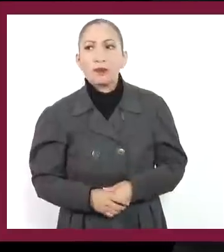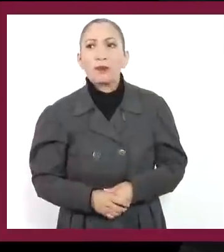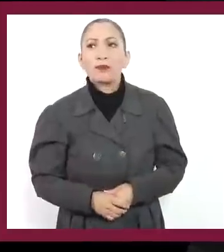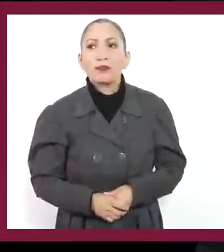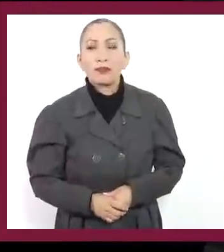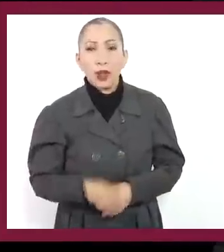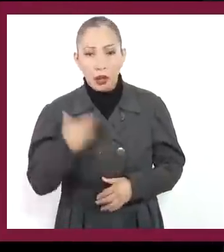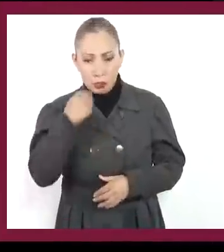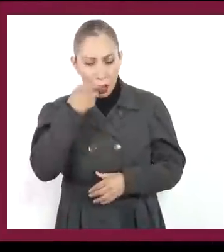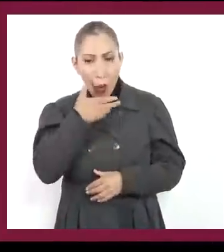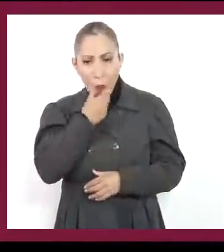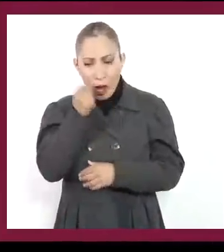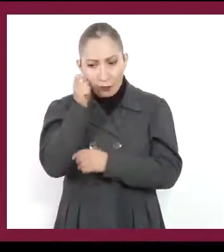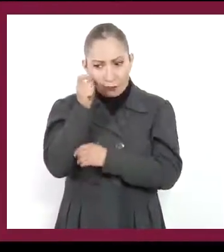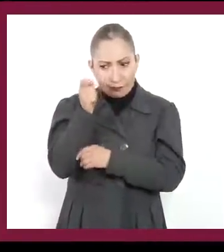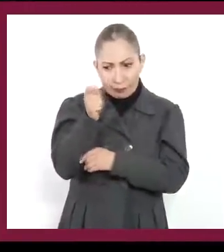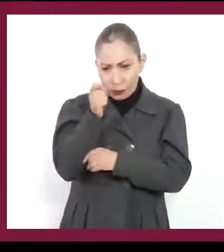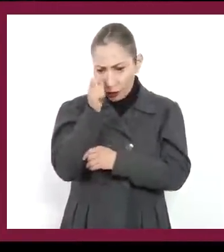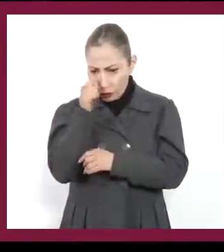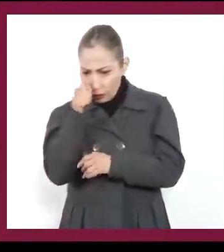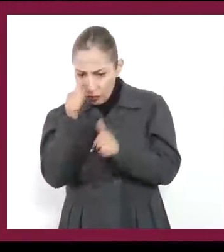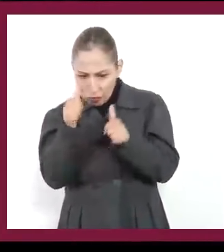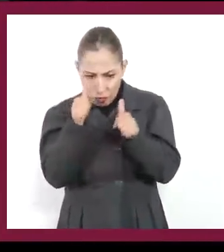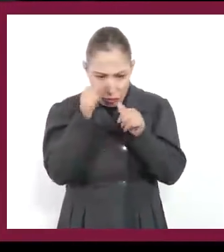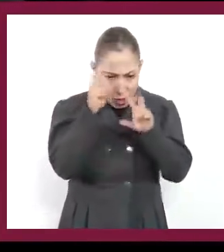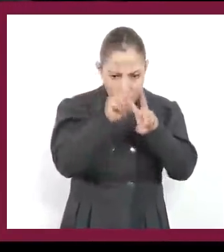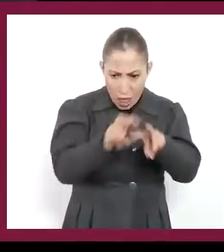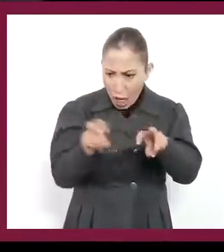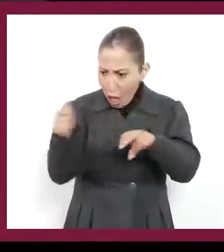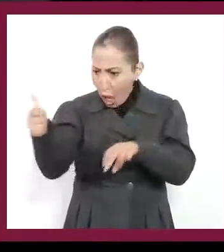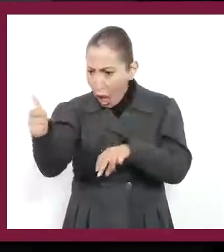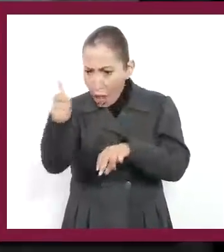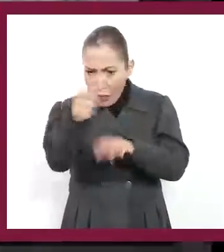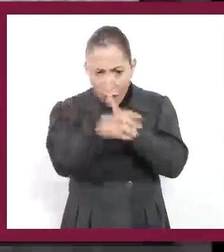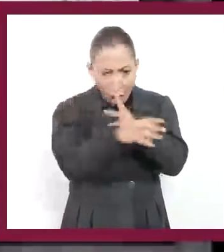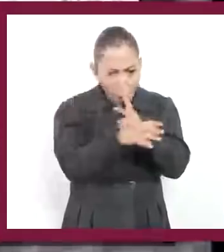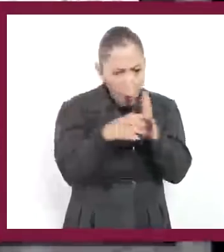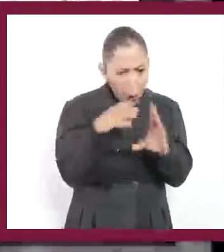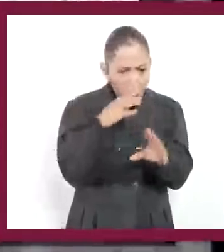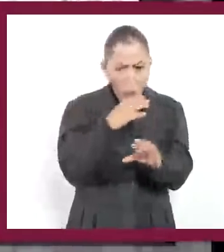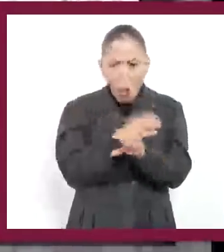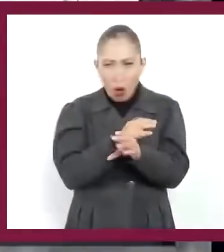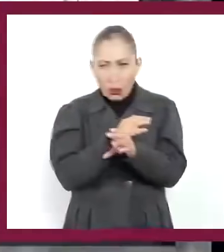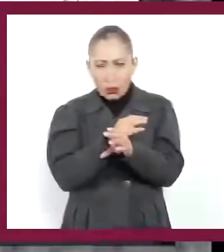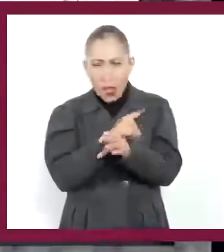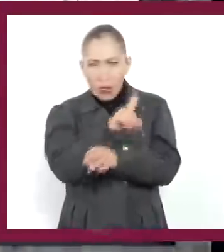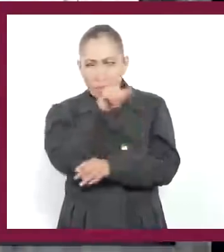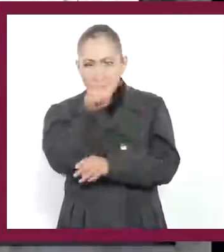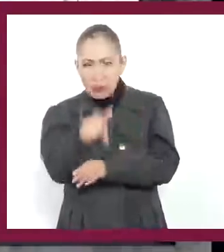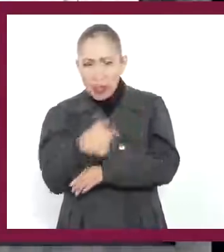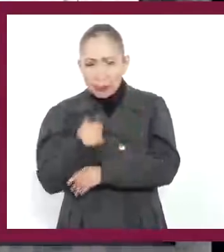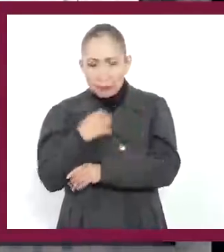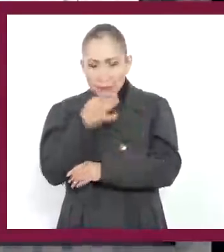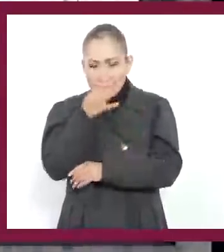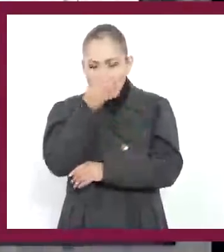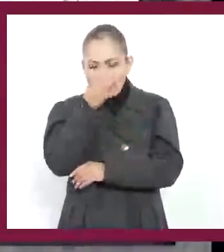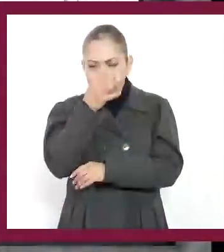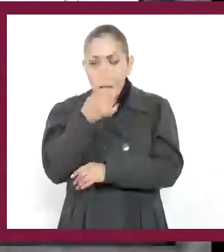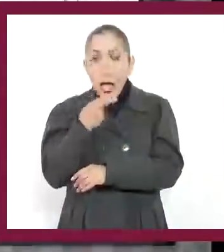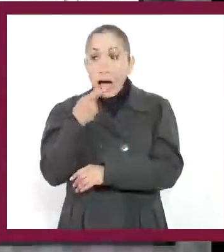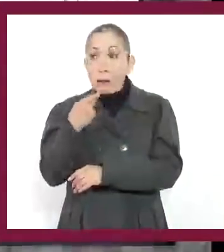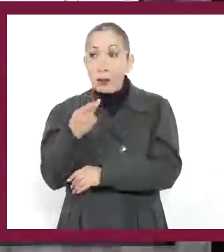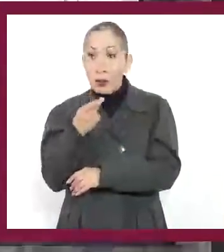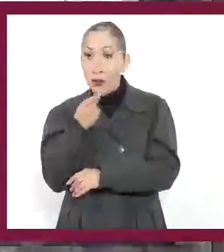El detective observaba detenidamente analizando cada uno de los detalles. A los pocos minutos, rompió el